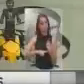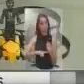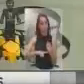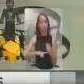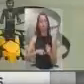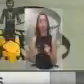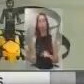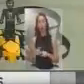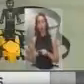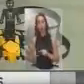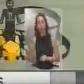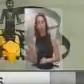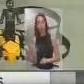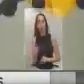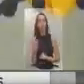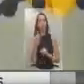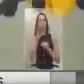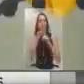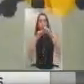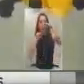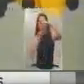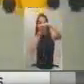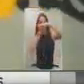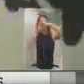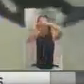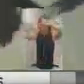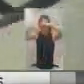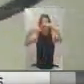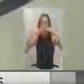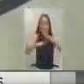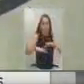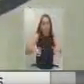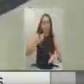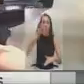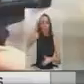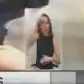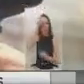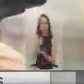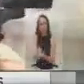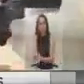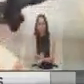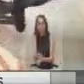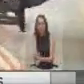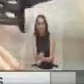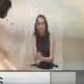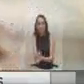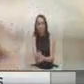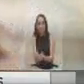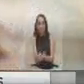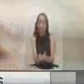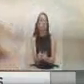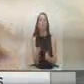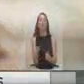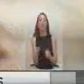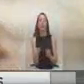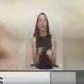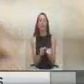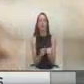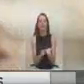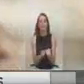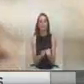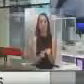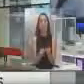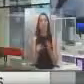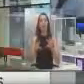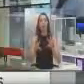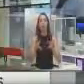están los más baratos, sin cámaras, para los más pequeños de la casa que quieren aprender a maniobrarlos. Que tienen baterías que duran 10, 12